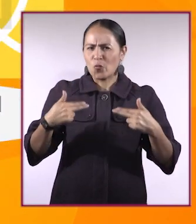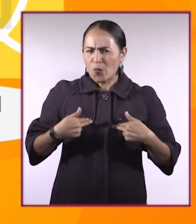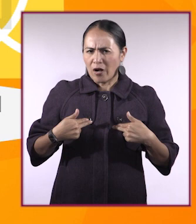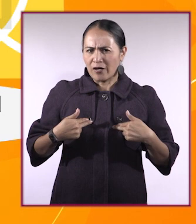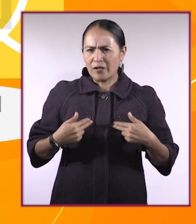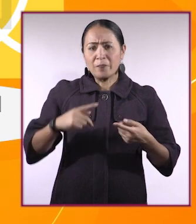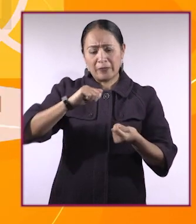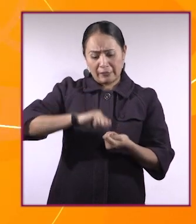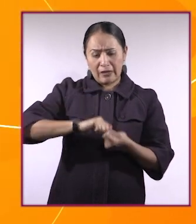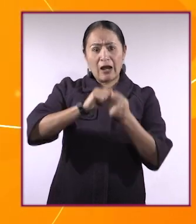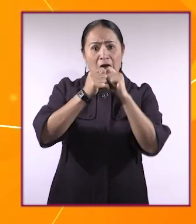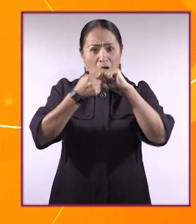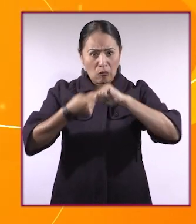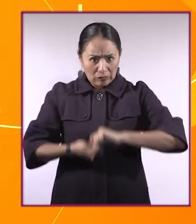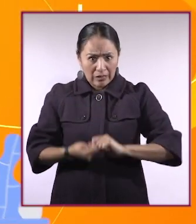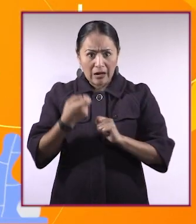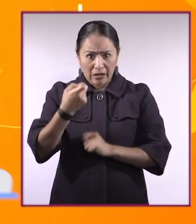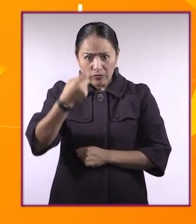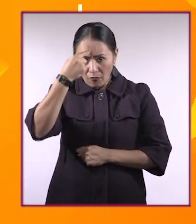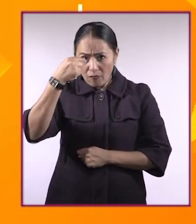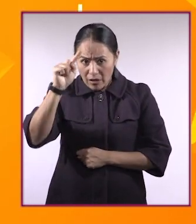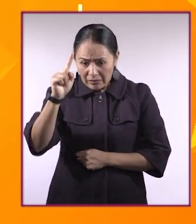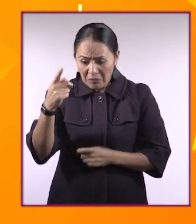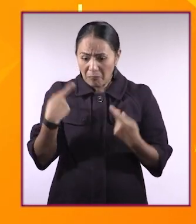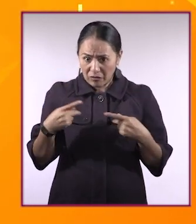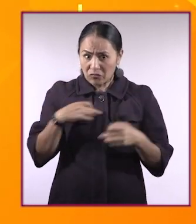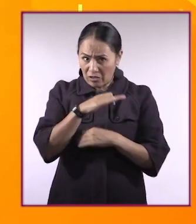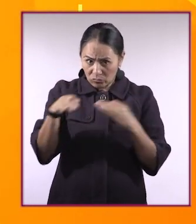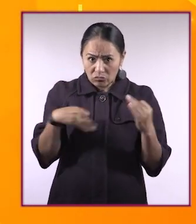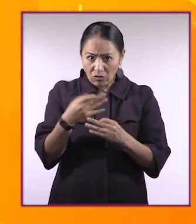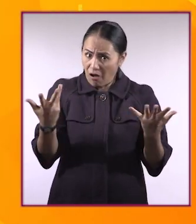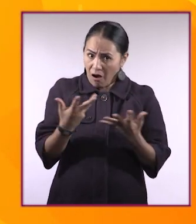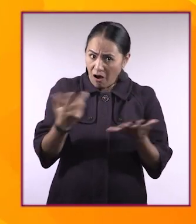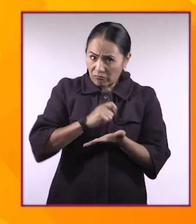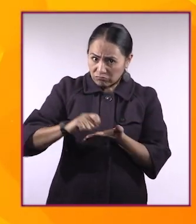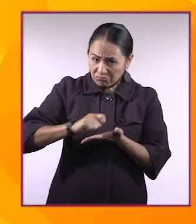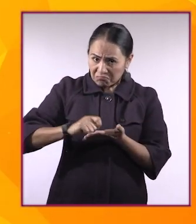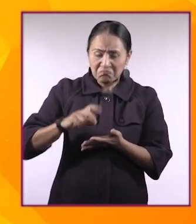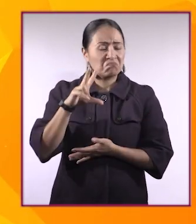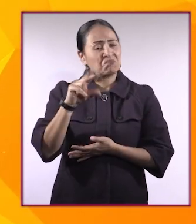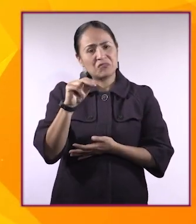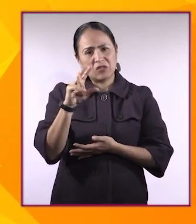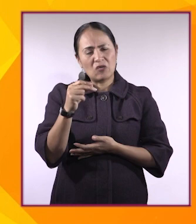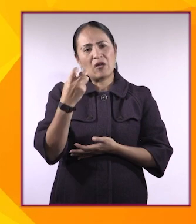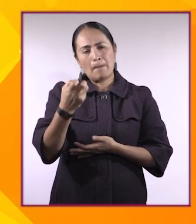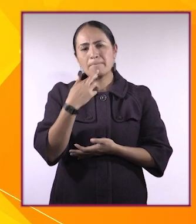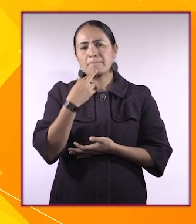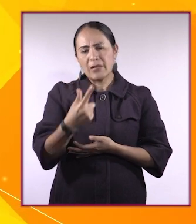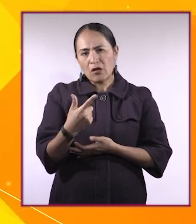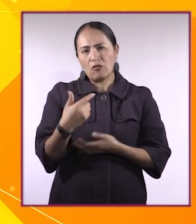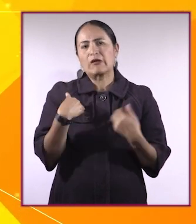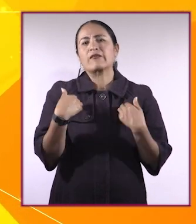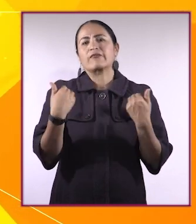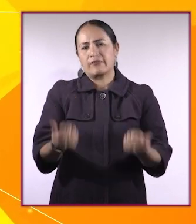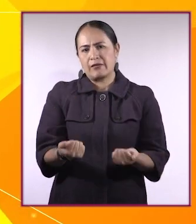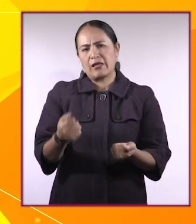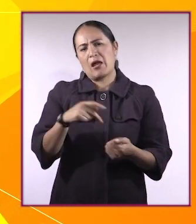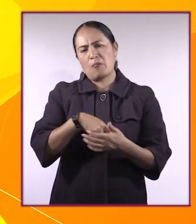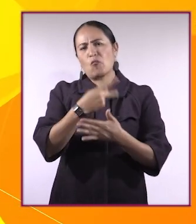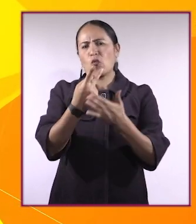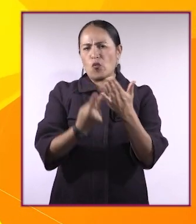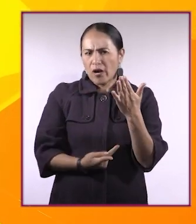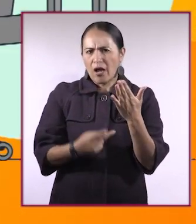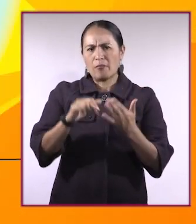de comunicación humana. La traducción no resulta tan sencilla para la mayoría de las personas, por lo que requerimos de soportes